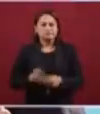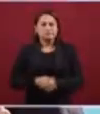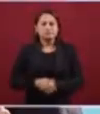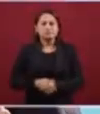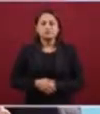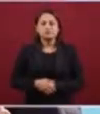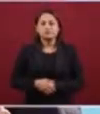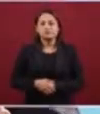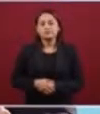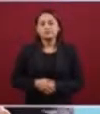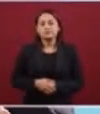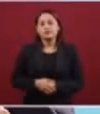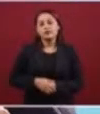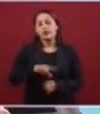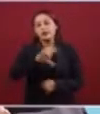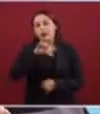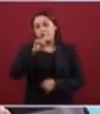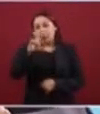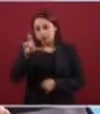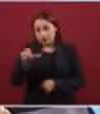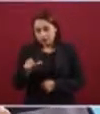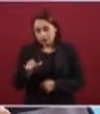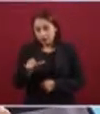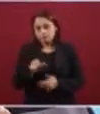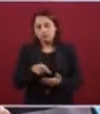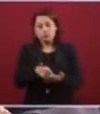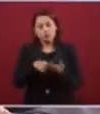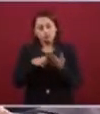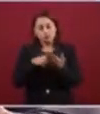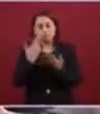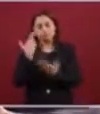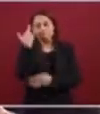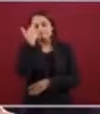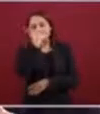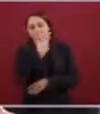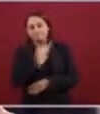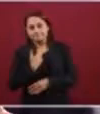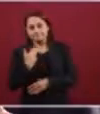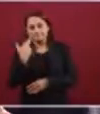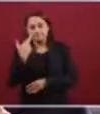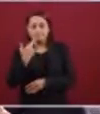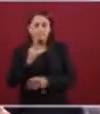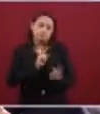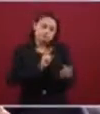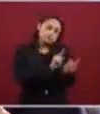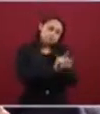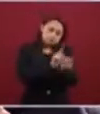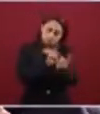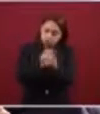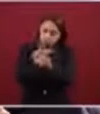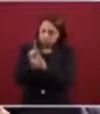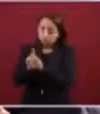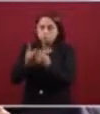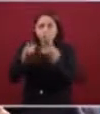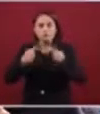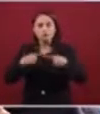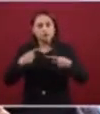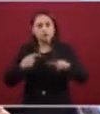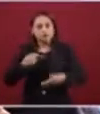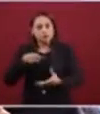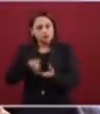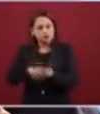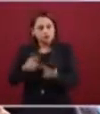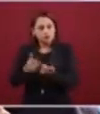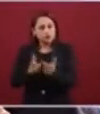nos llegó en ese momento, hicimos una evaluación, hablamos con mucha gente, se dieron